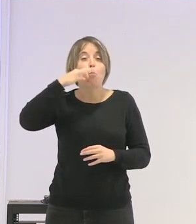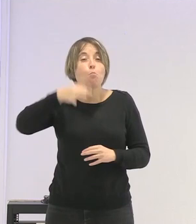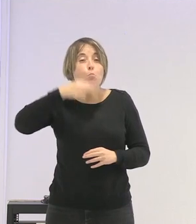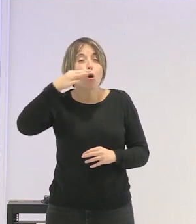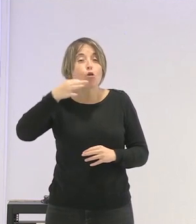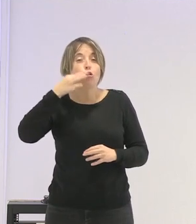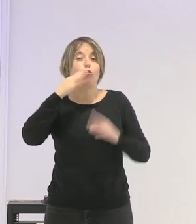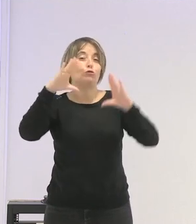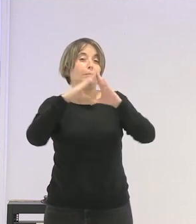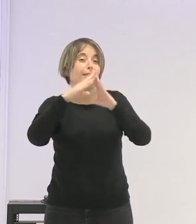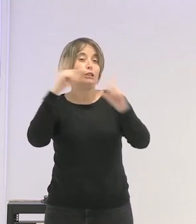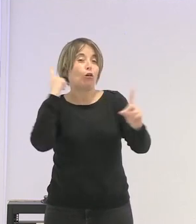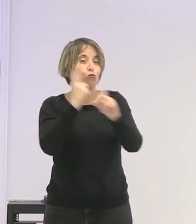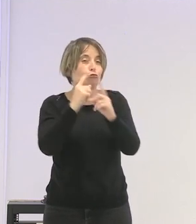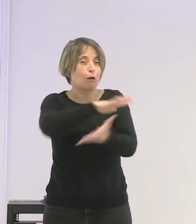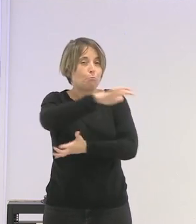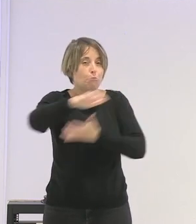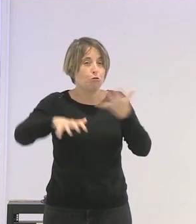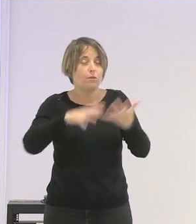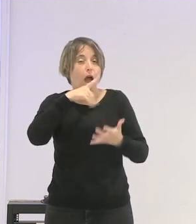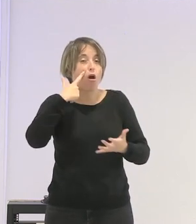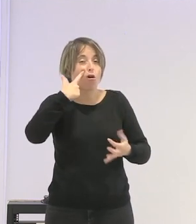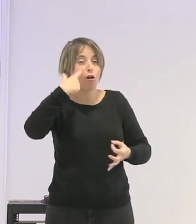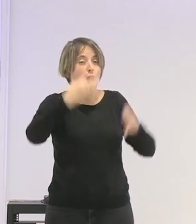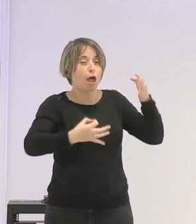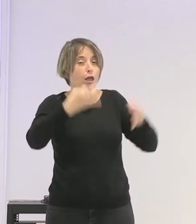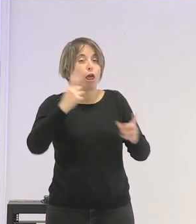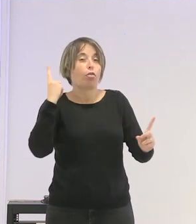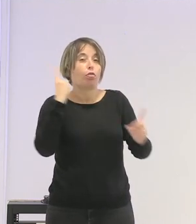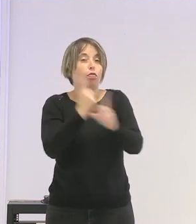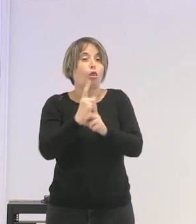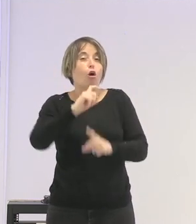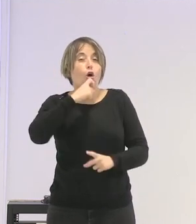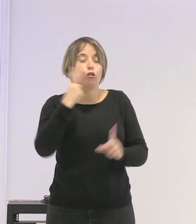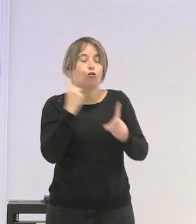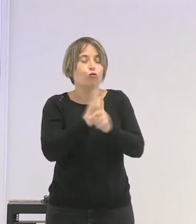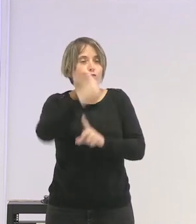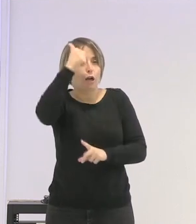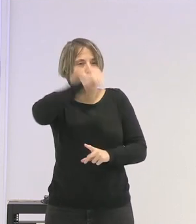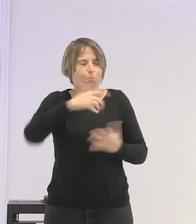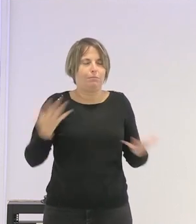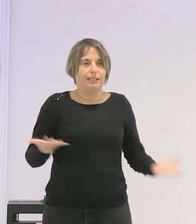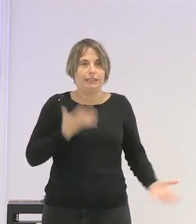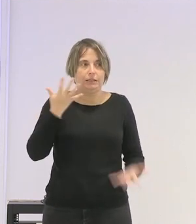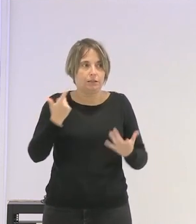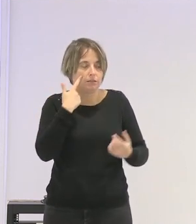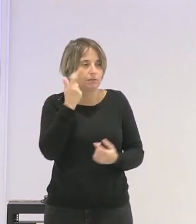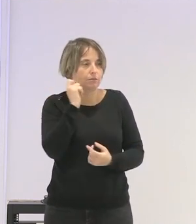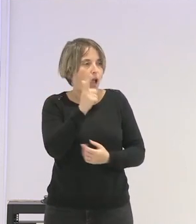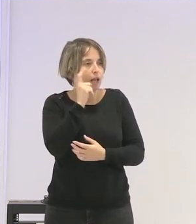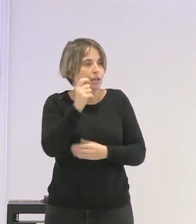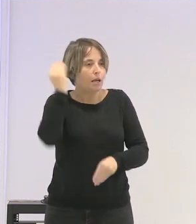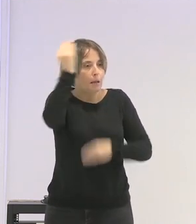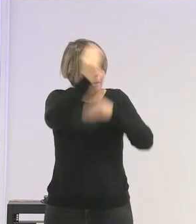violencia, está siendo juzgada por delitos de odio contra los hombres. Es decir, que muchas veces pensamos